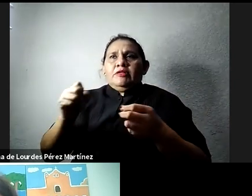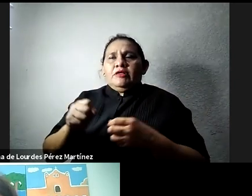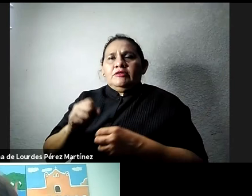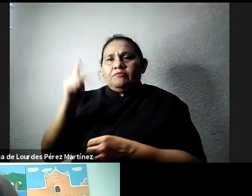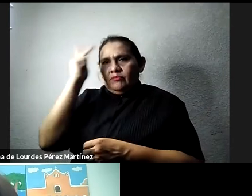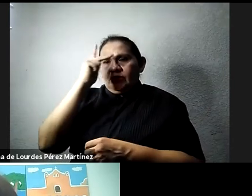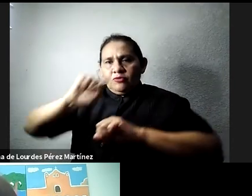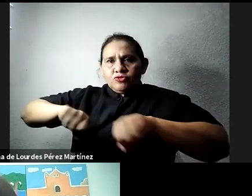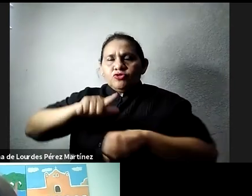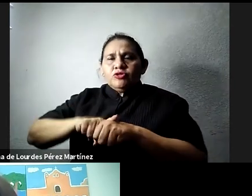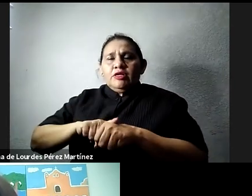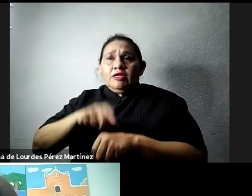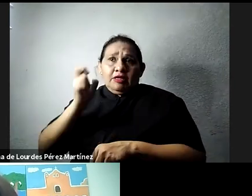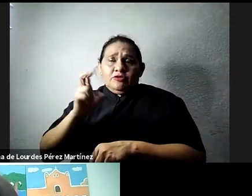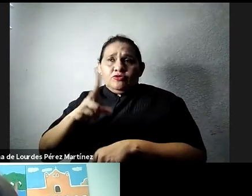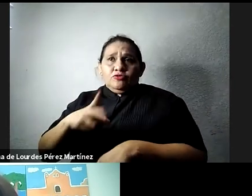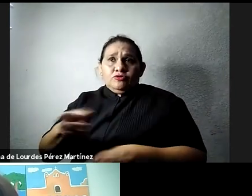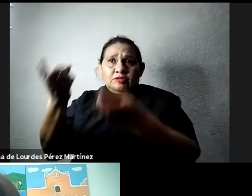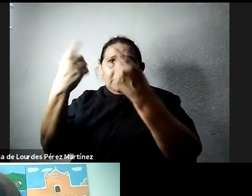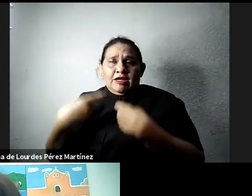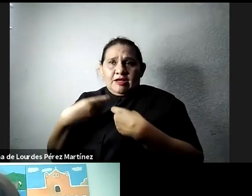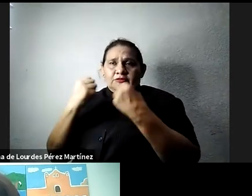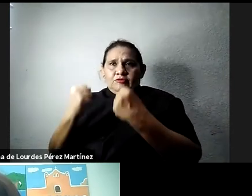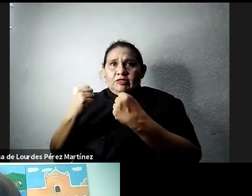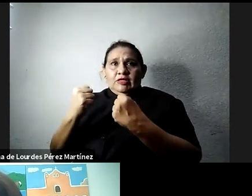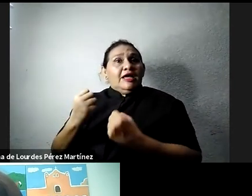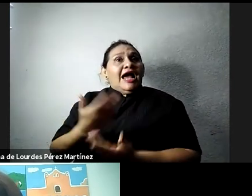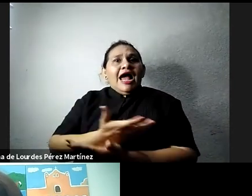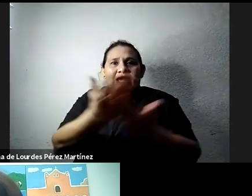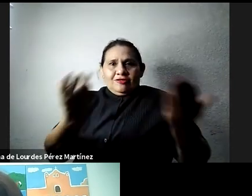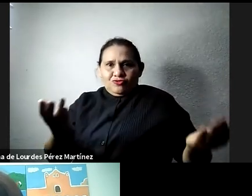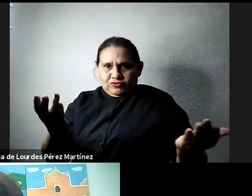eh, y que esto nos va a dar seguridad a todos, ¿no?